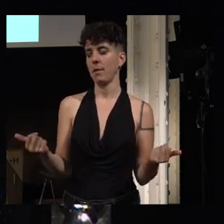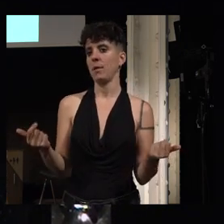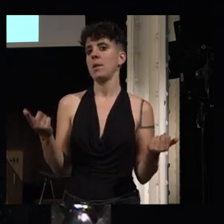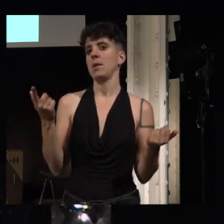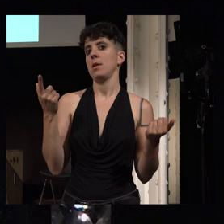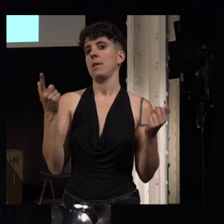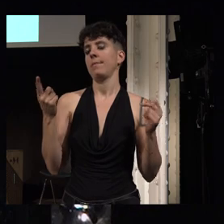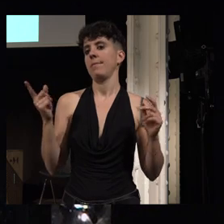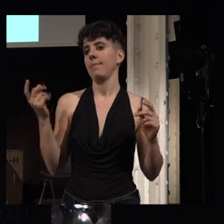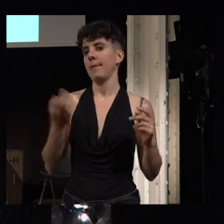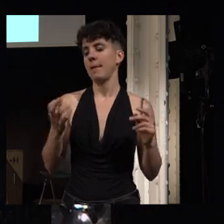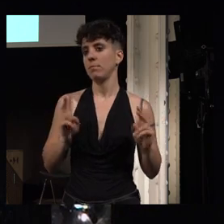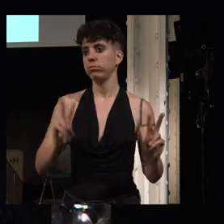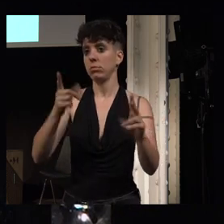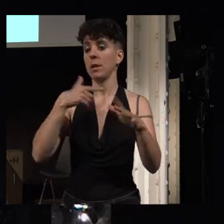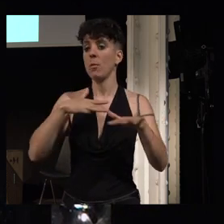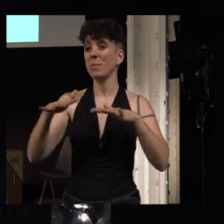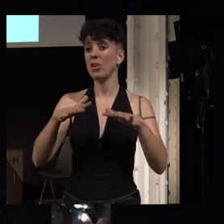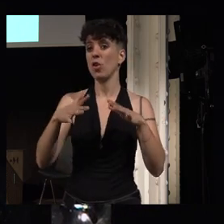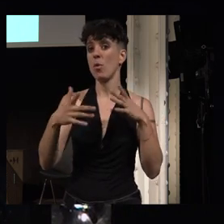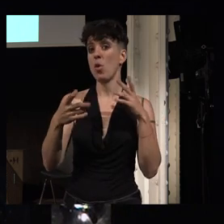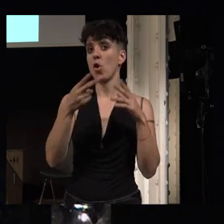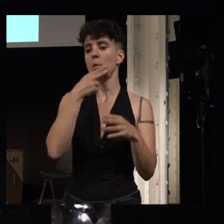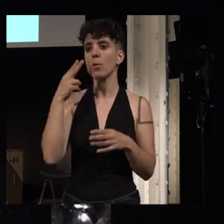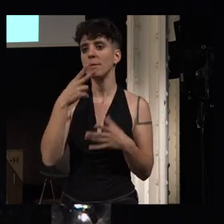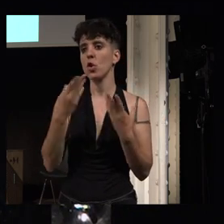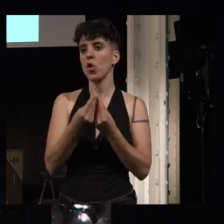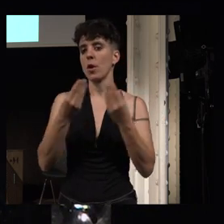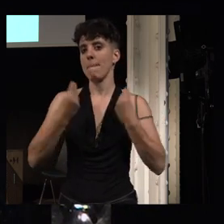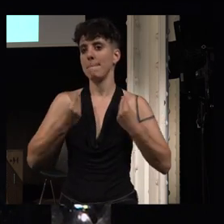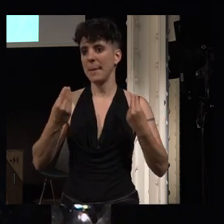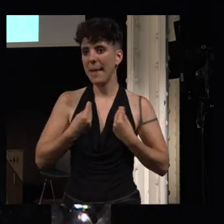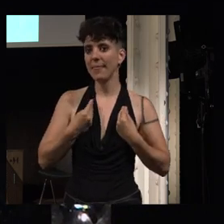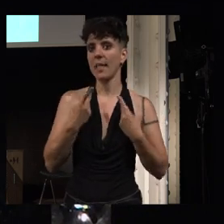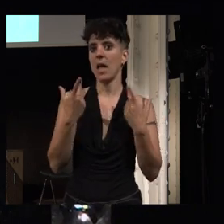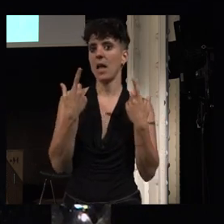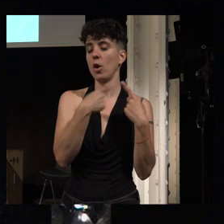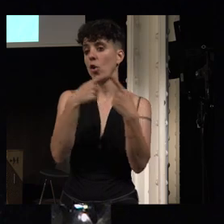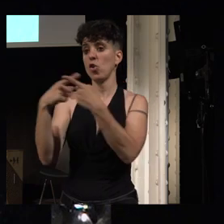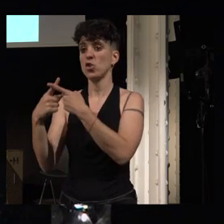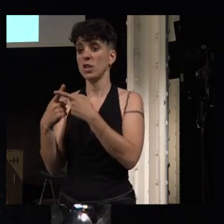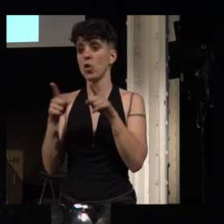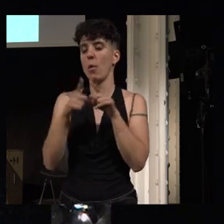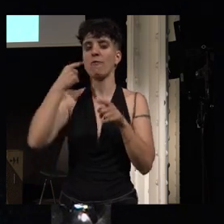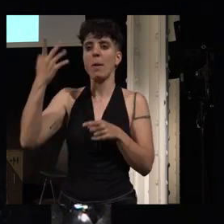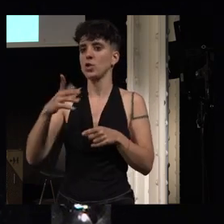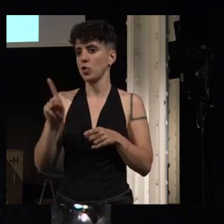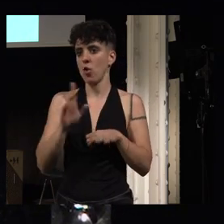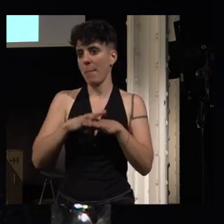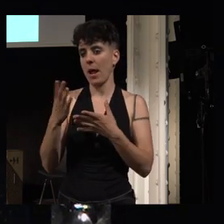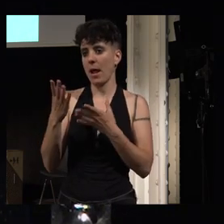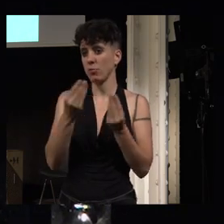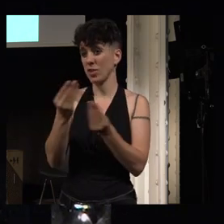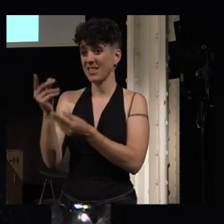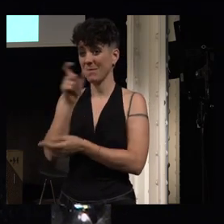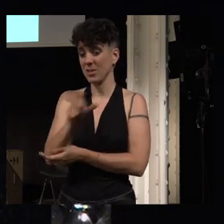muy comprometido con la vivienda, muy comprometido con el turismo, haciendo cosas bastante impopulares para mucha gente. Y con las políticas LGTB creo que lo tiene relativamente